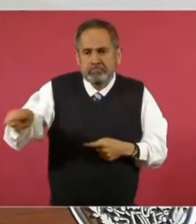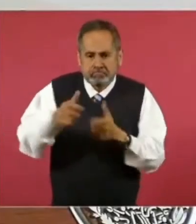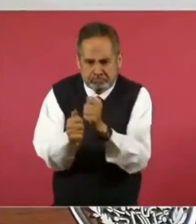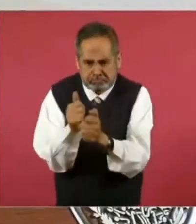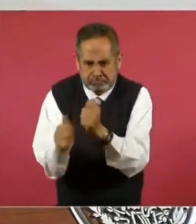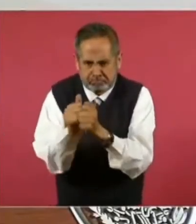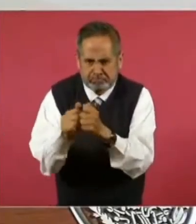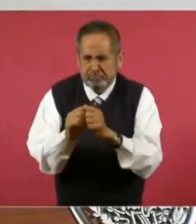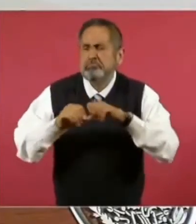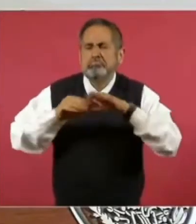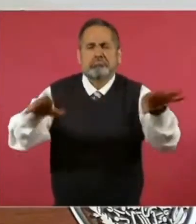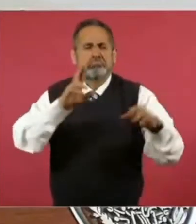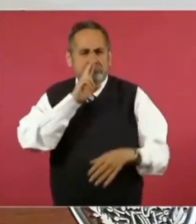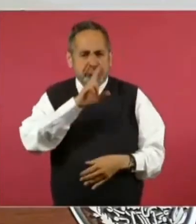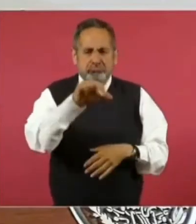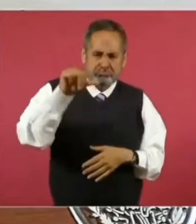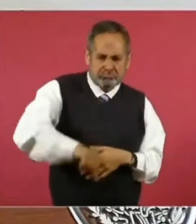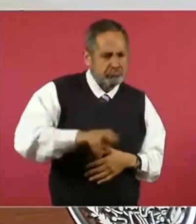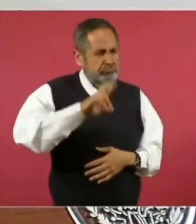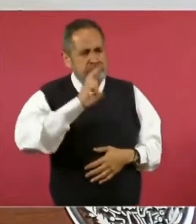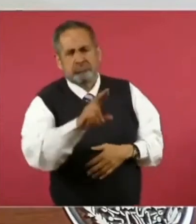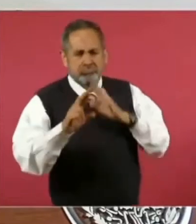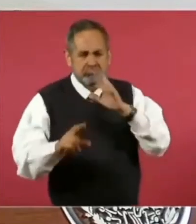puede uno contestar rápido, ¿no?